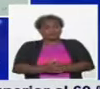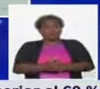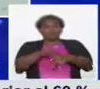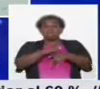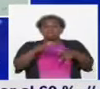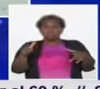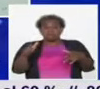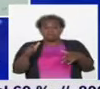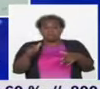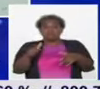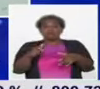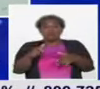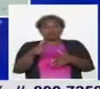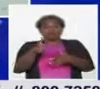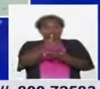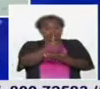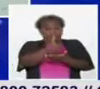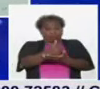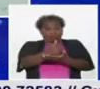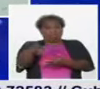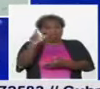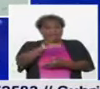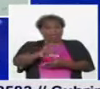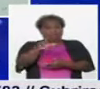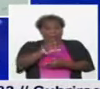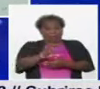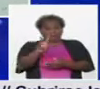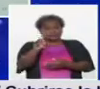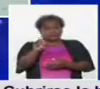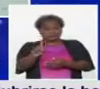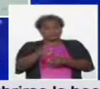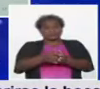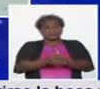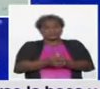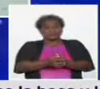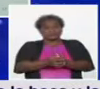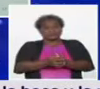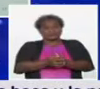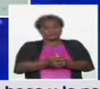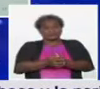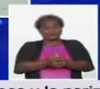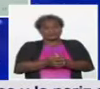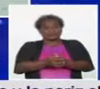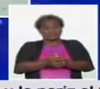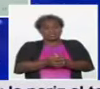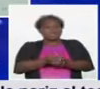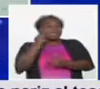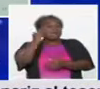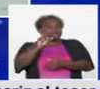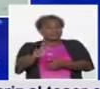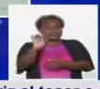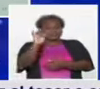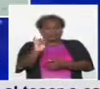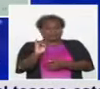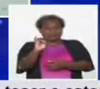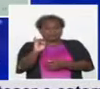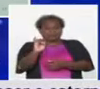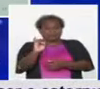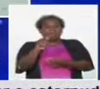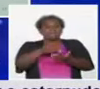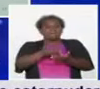donde siempre ha tenido la mayor transmisión en el municipio Camagüey, 21, Florida 6, Minas